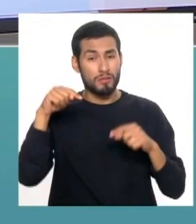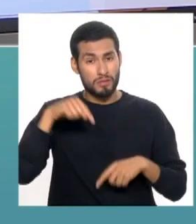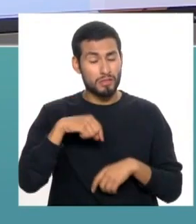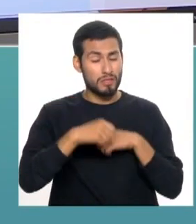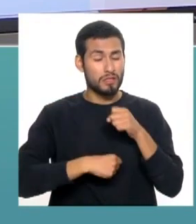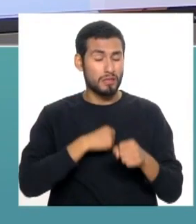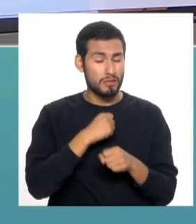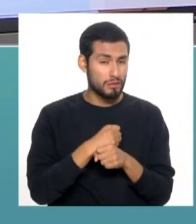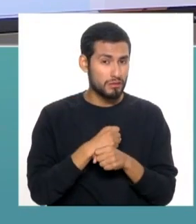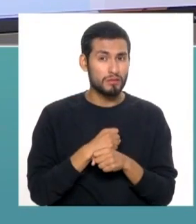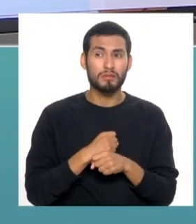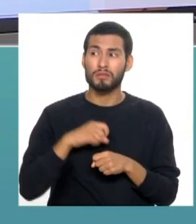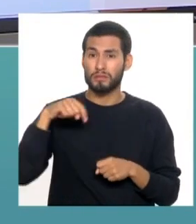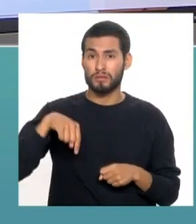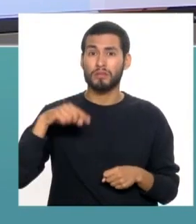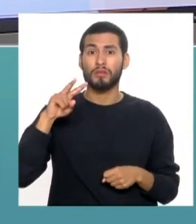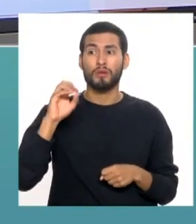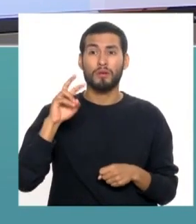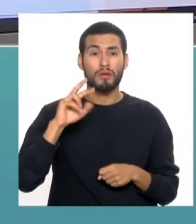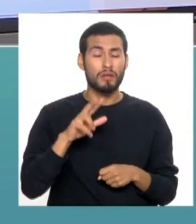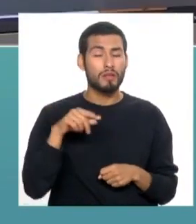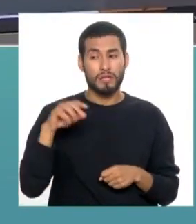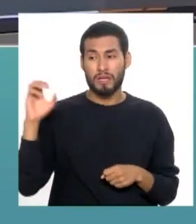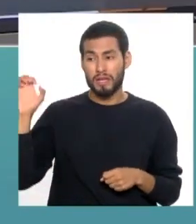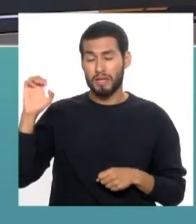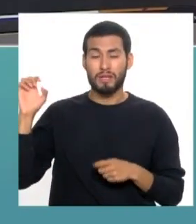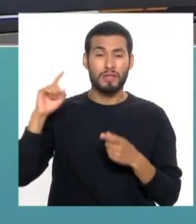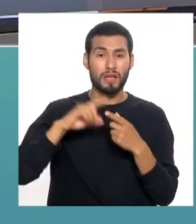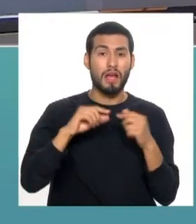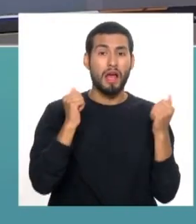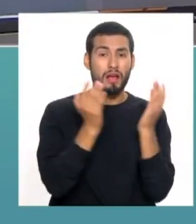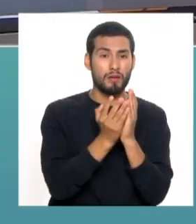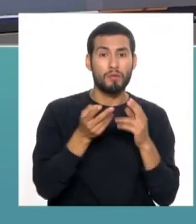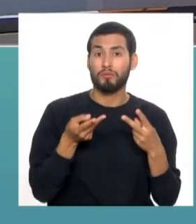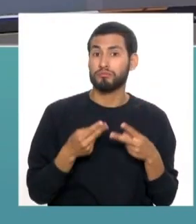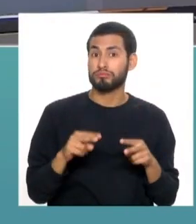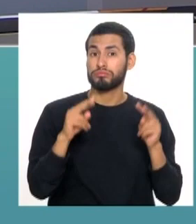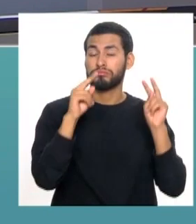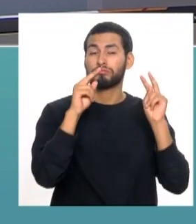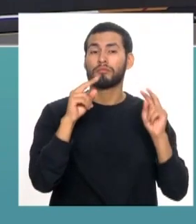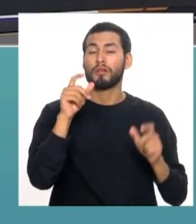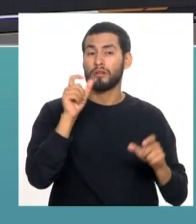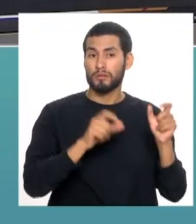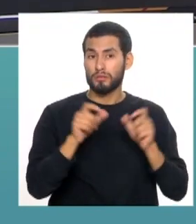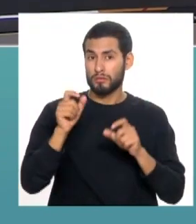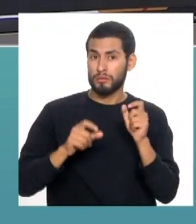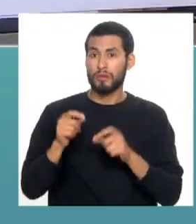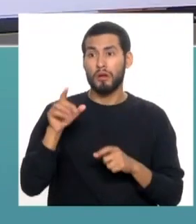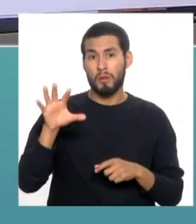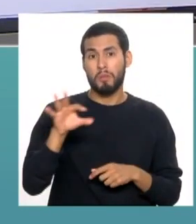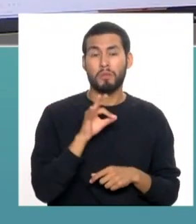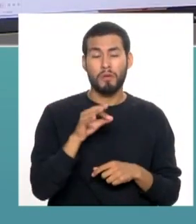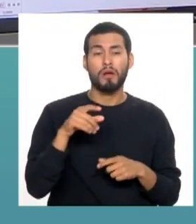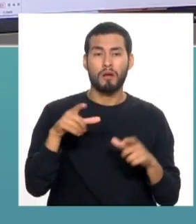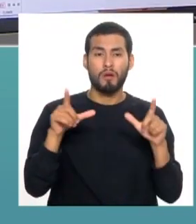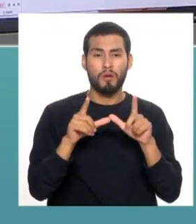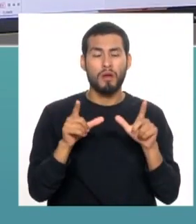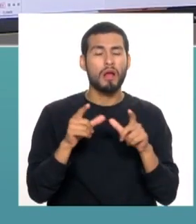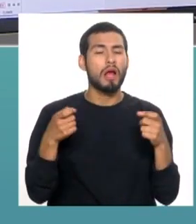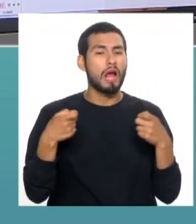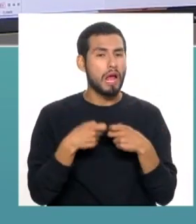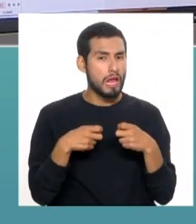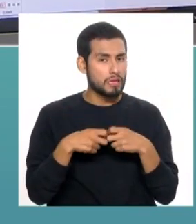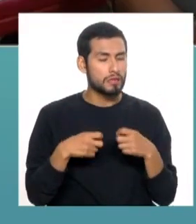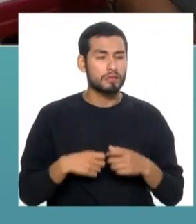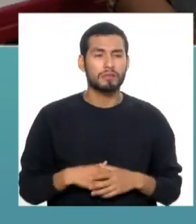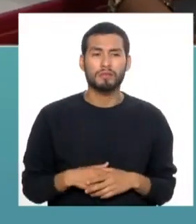año hemos visto que de enero a abril ha habido un incremento de las personas que han optado por esta licencia de conducir